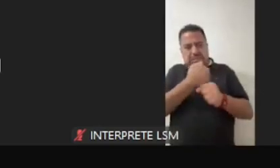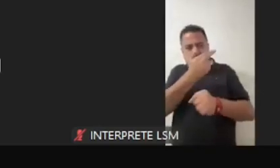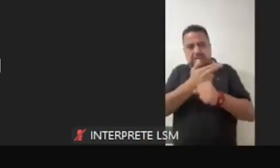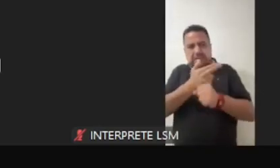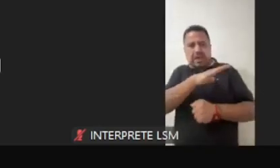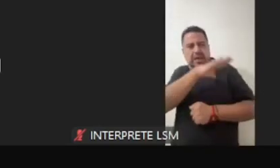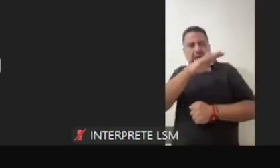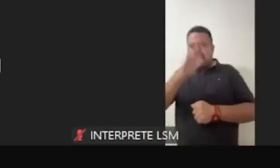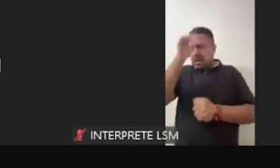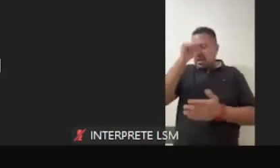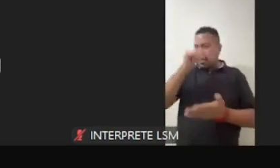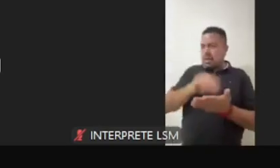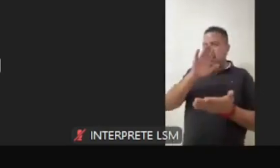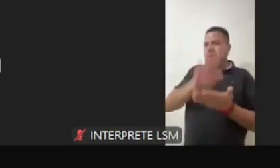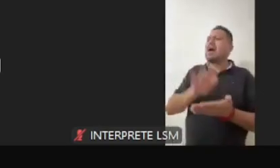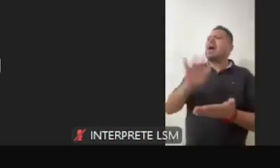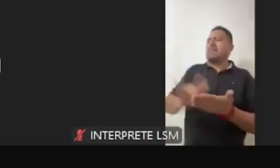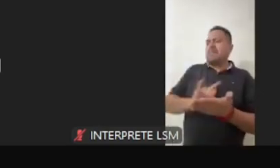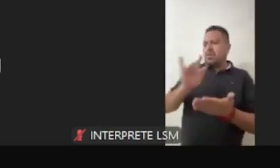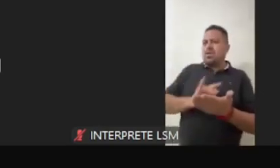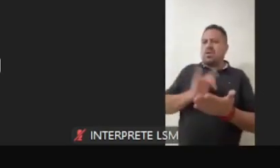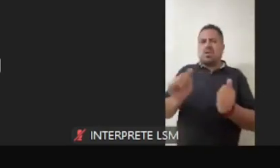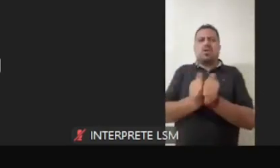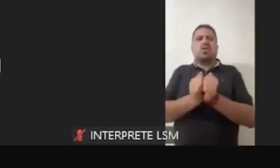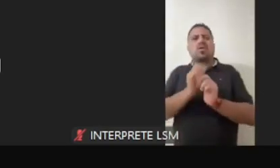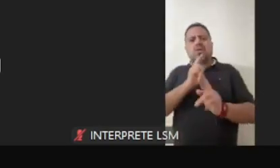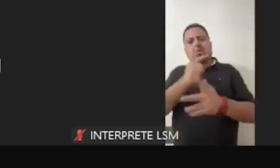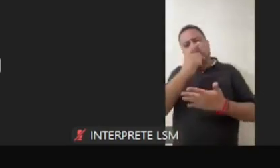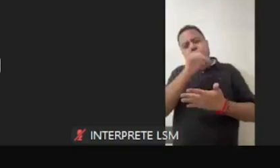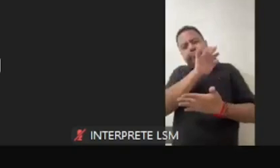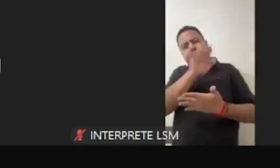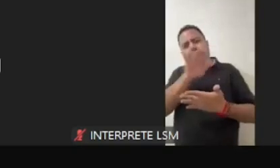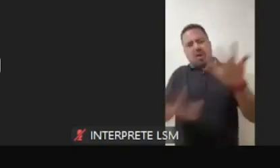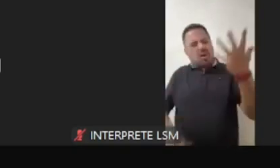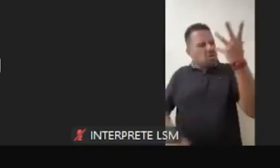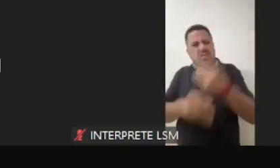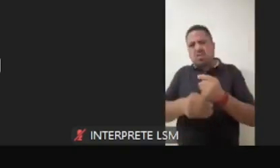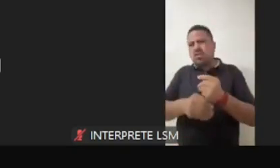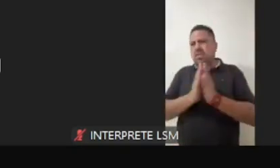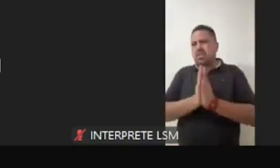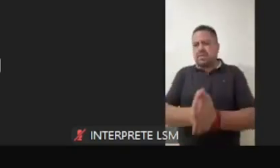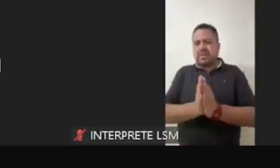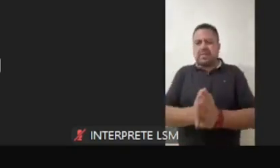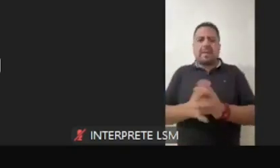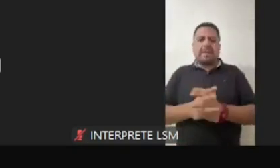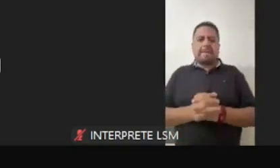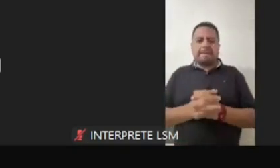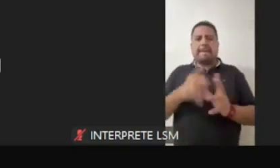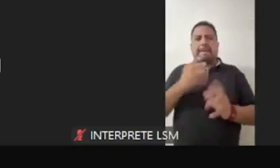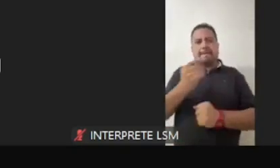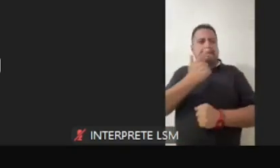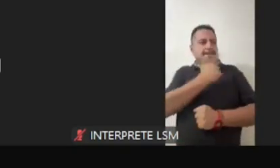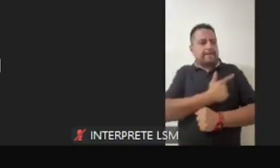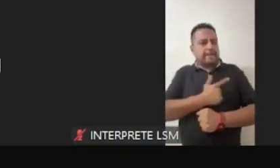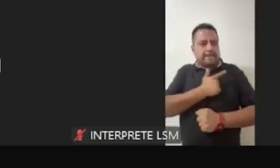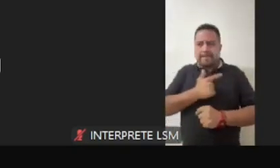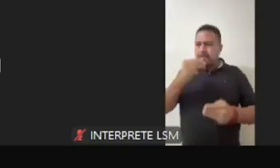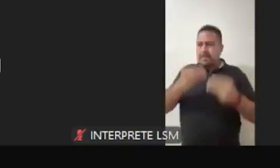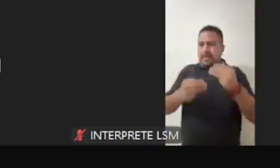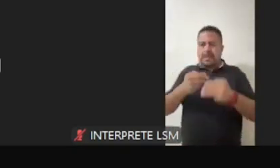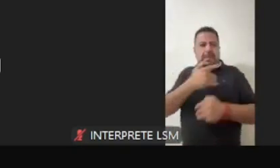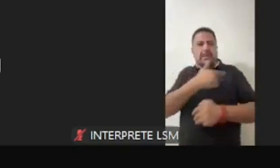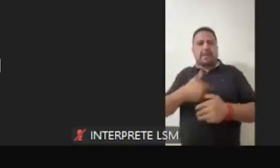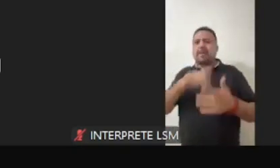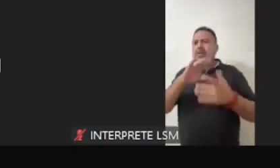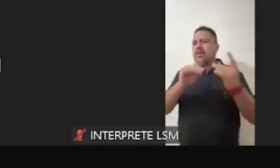general de acuerdos nos apoye con las cuentas de manera conjunta por favor con gusto magistrada presidenta doy cuenta con